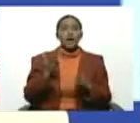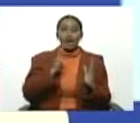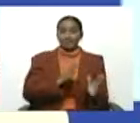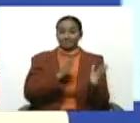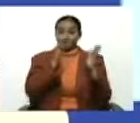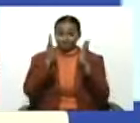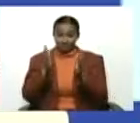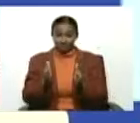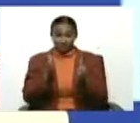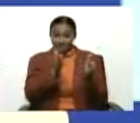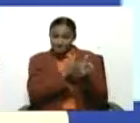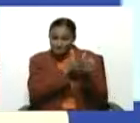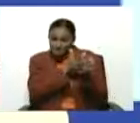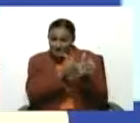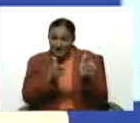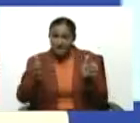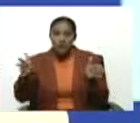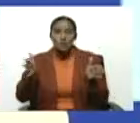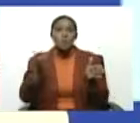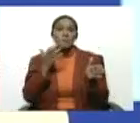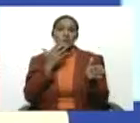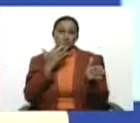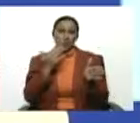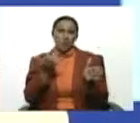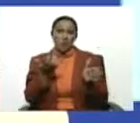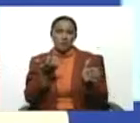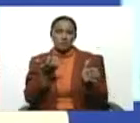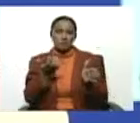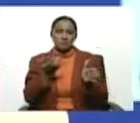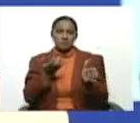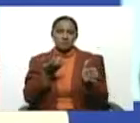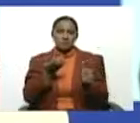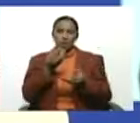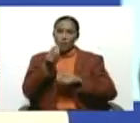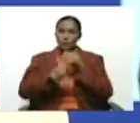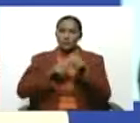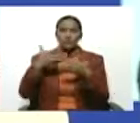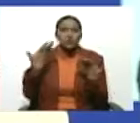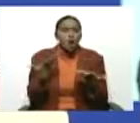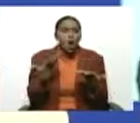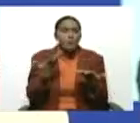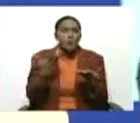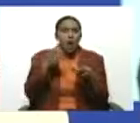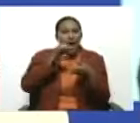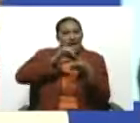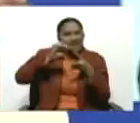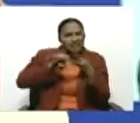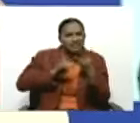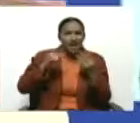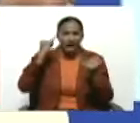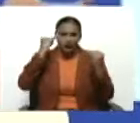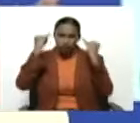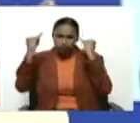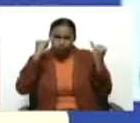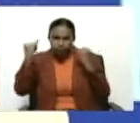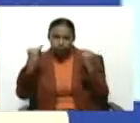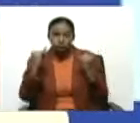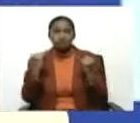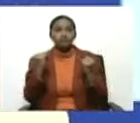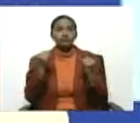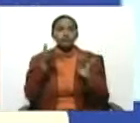ejemplo cuando estábamos haciendo estrategia doble hubo